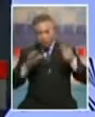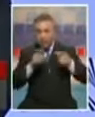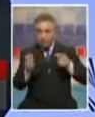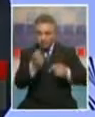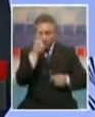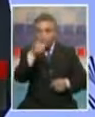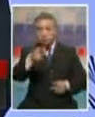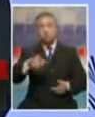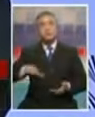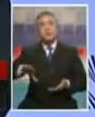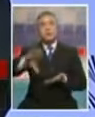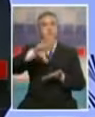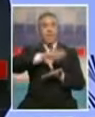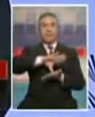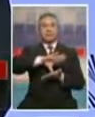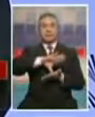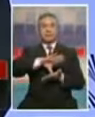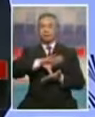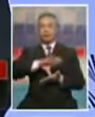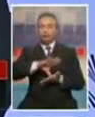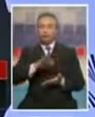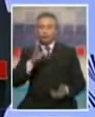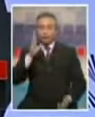no tendrá miedo. Creo que tenemos